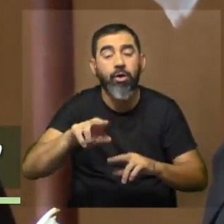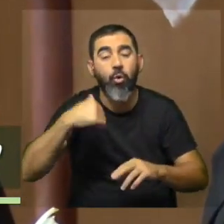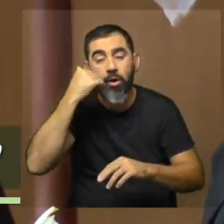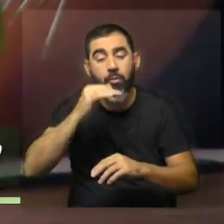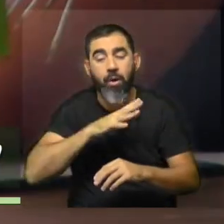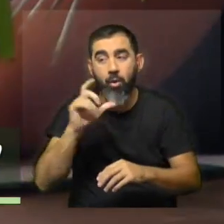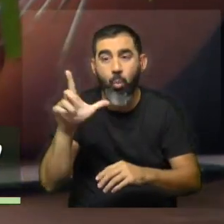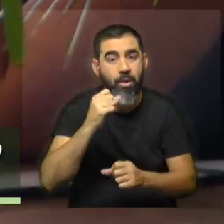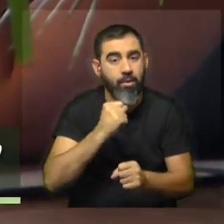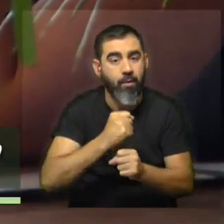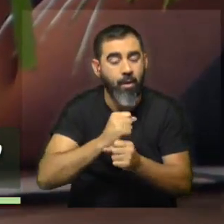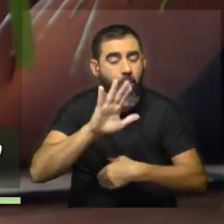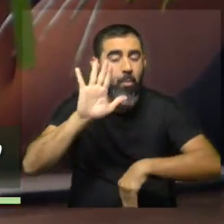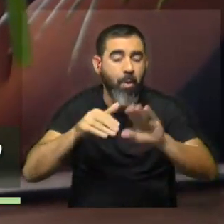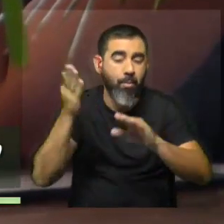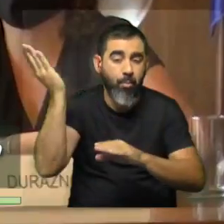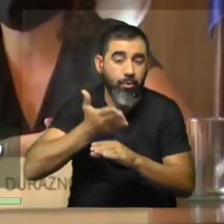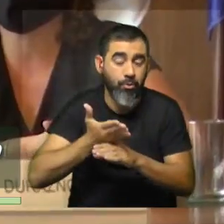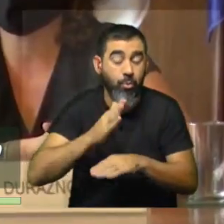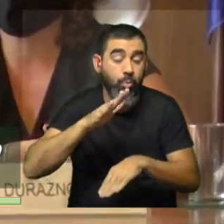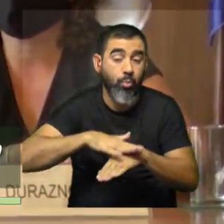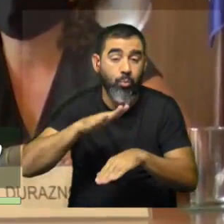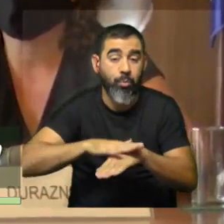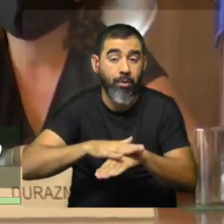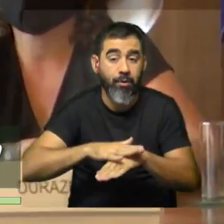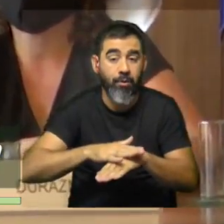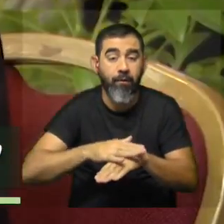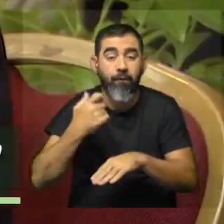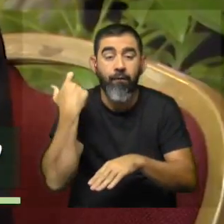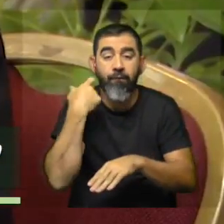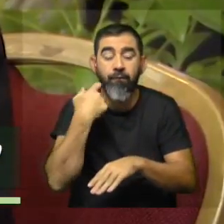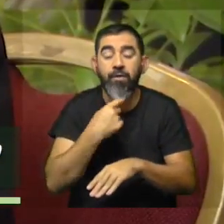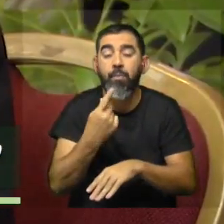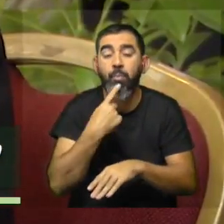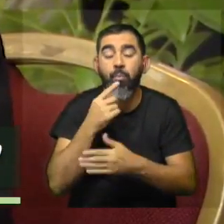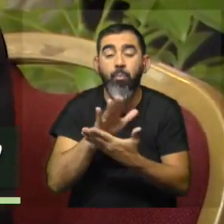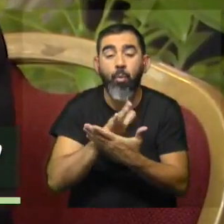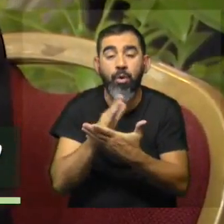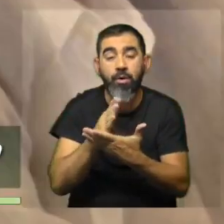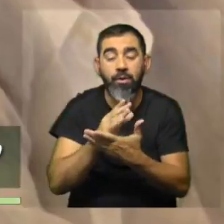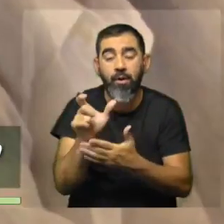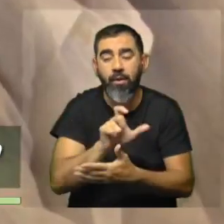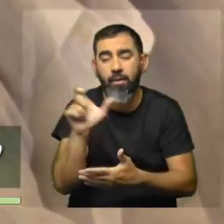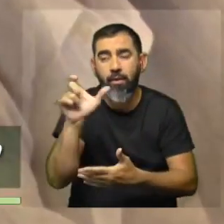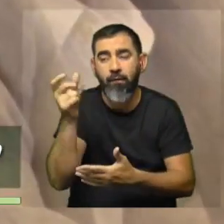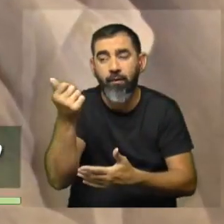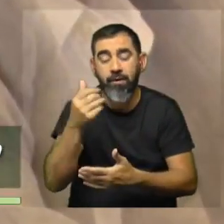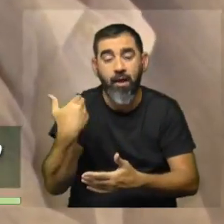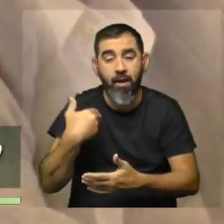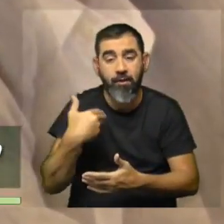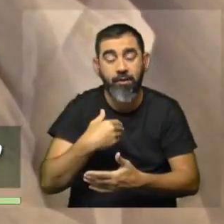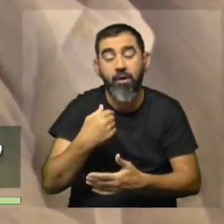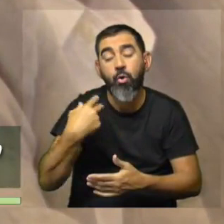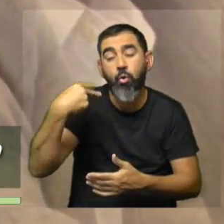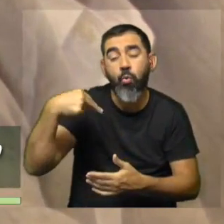mayor desocupación, como consecuencia de la falta de políticas de frontera y la diferencia de precios. Recordemos que en